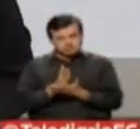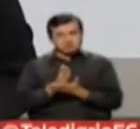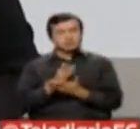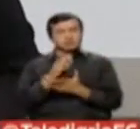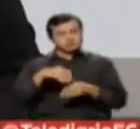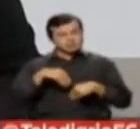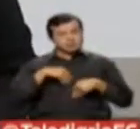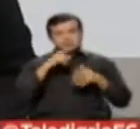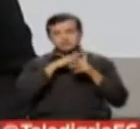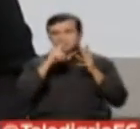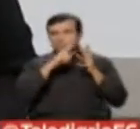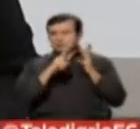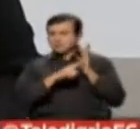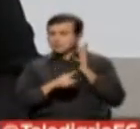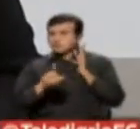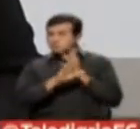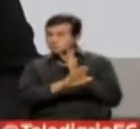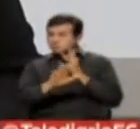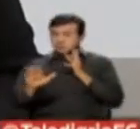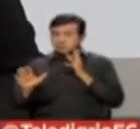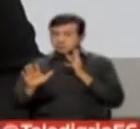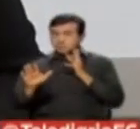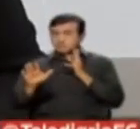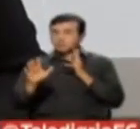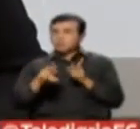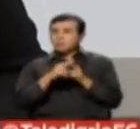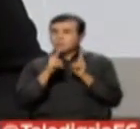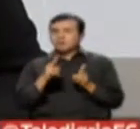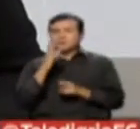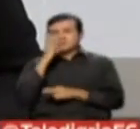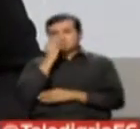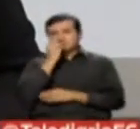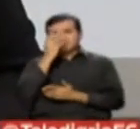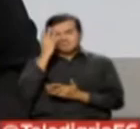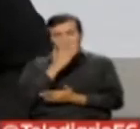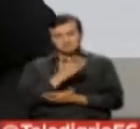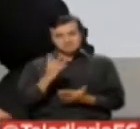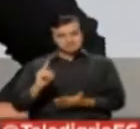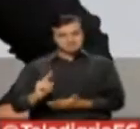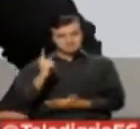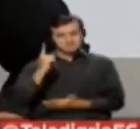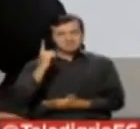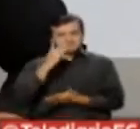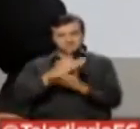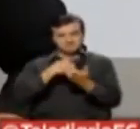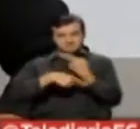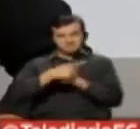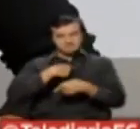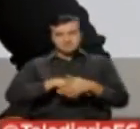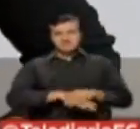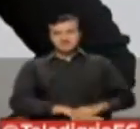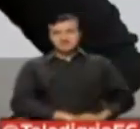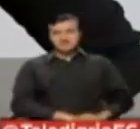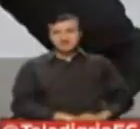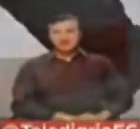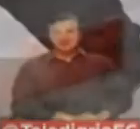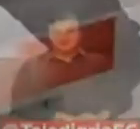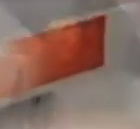que aceptar la diversidad las diferencias que nos hacen seres humanos maravillosos y únicos vamos a la pausa regresamos